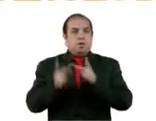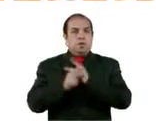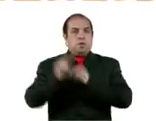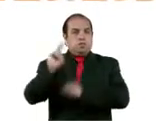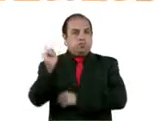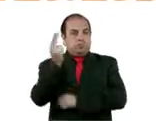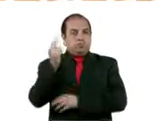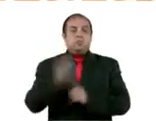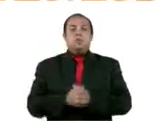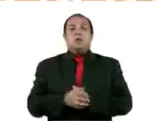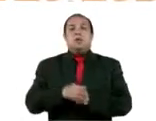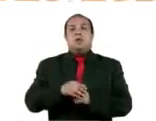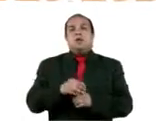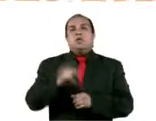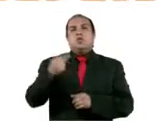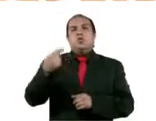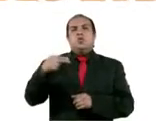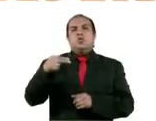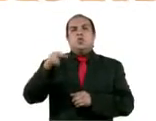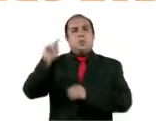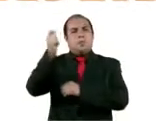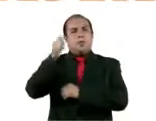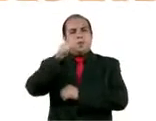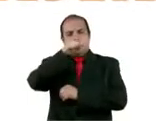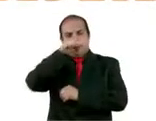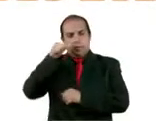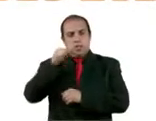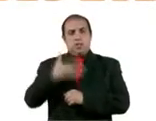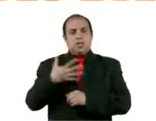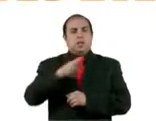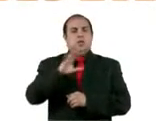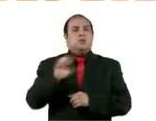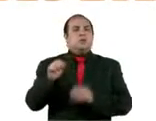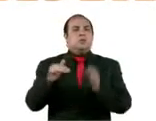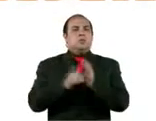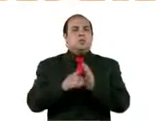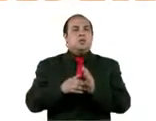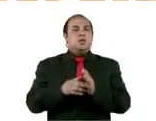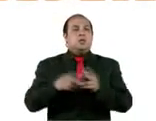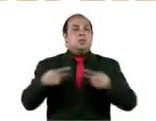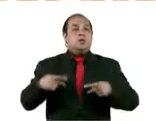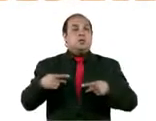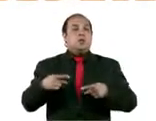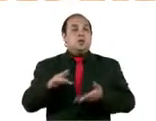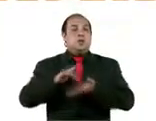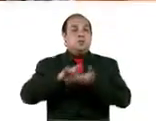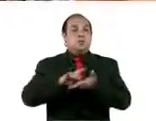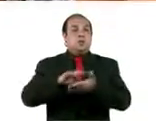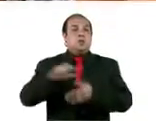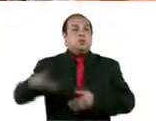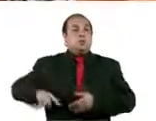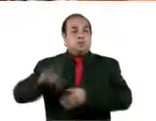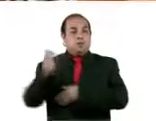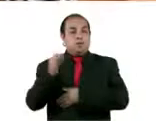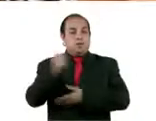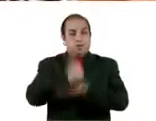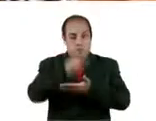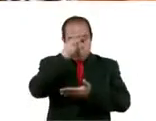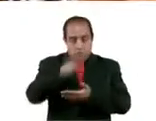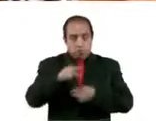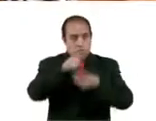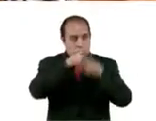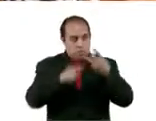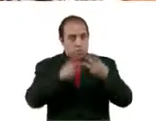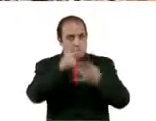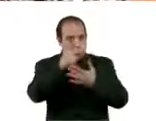1.700.000 beneficiarios y derechohabientes de los programas del gobierno federal aquí en la Ciudad de México. ¿Son los tres?